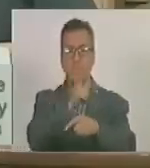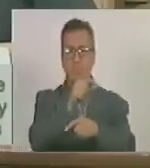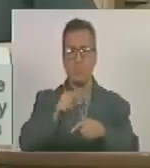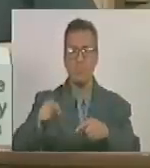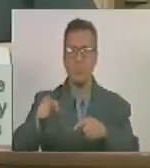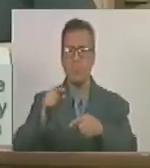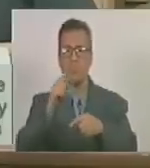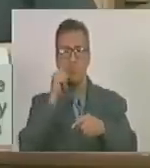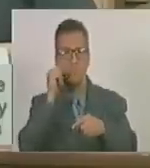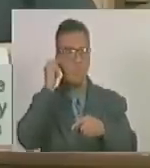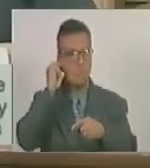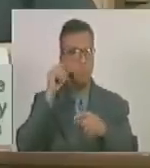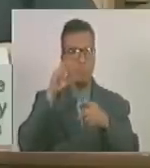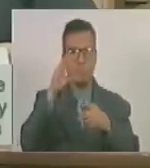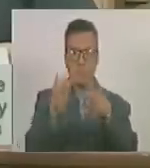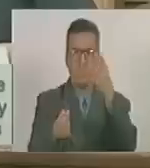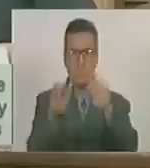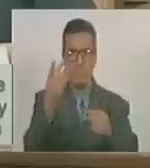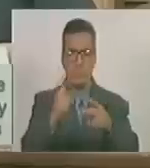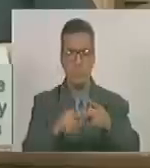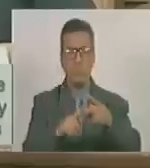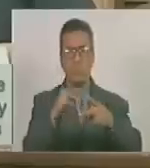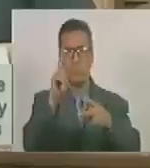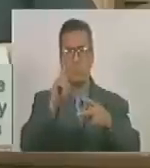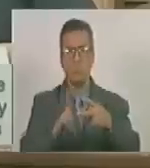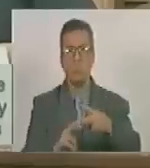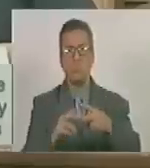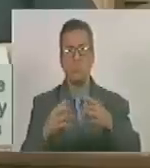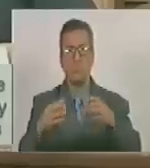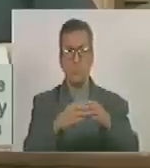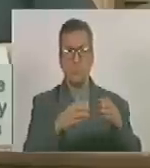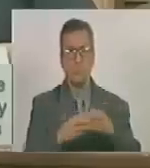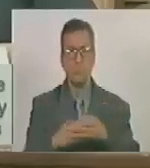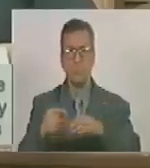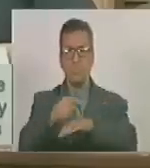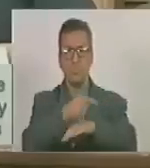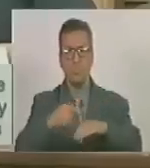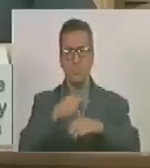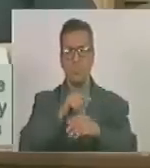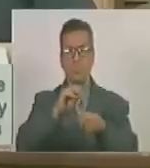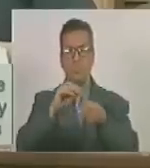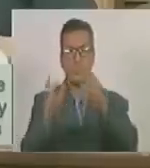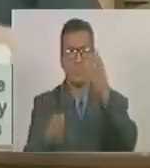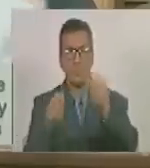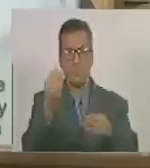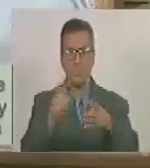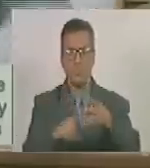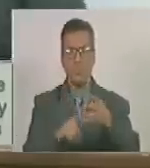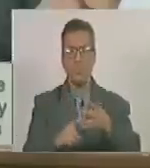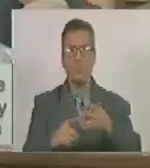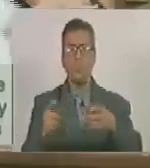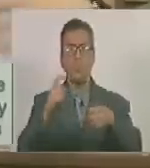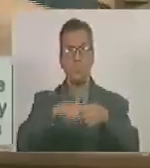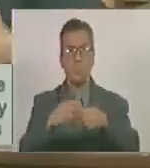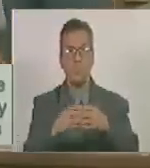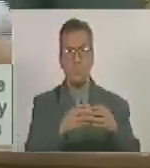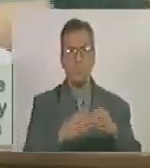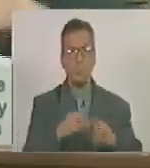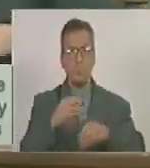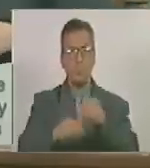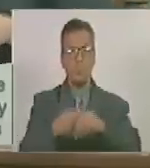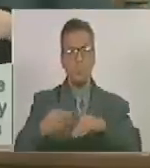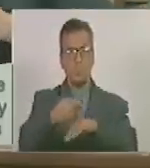Ciudadanas y Ciudadanos del Consejo Comunal. 2. El Colectivo de Gobierno Comunal. 3. La Unidad